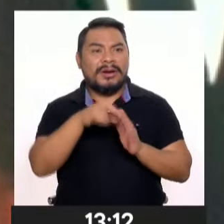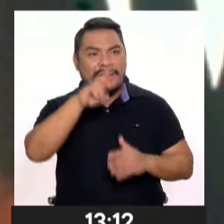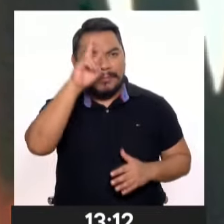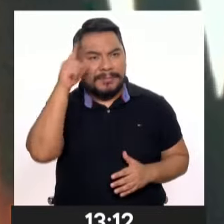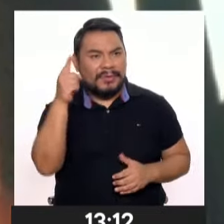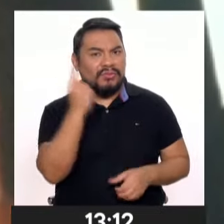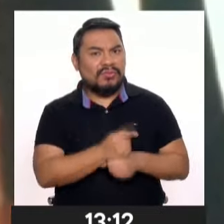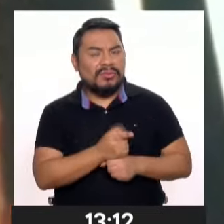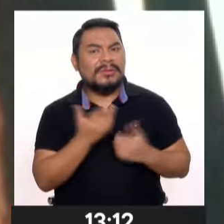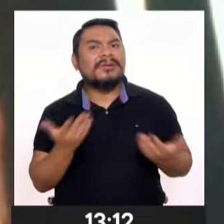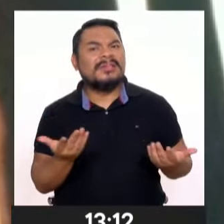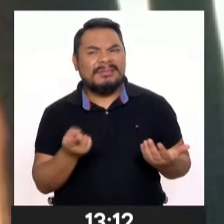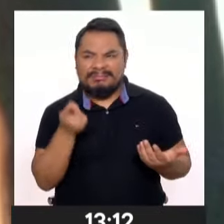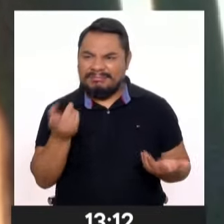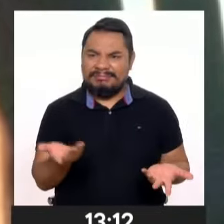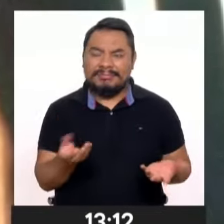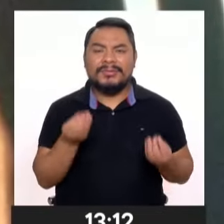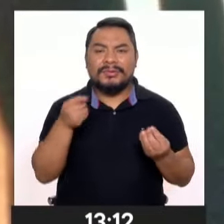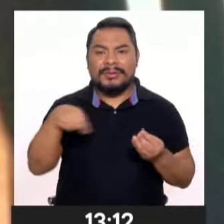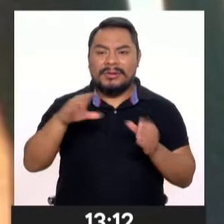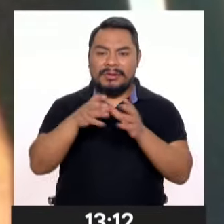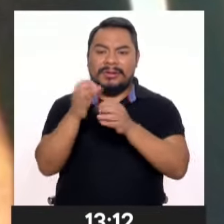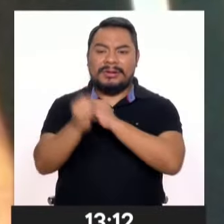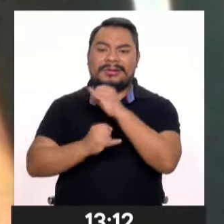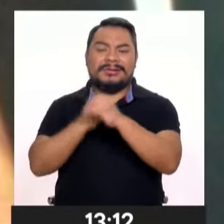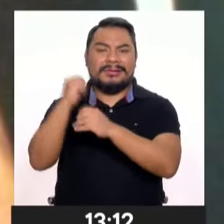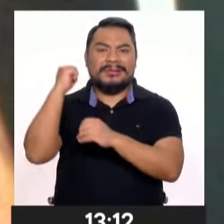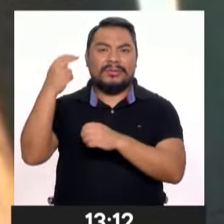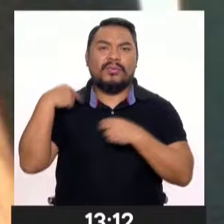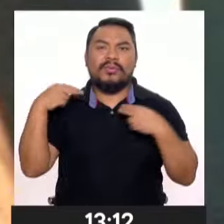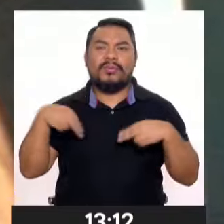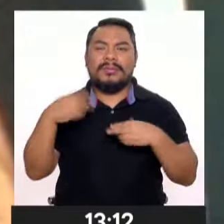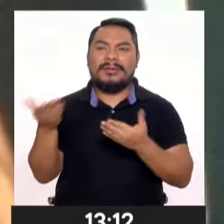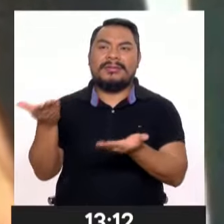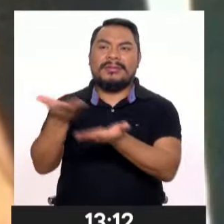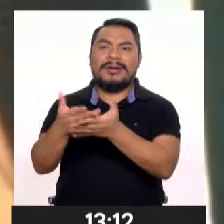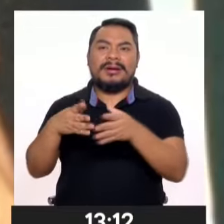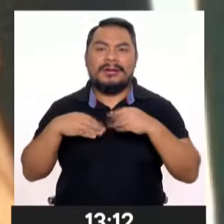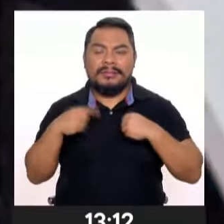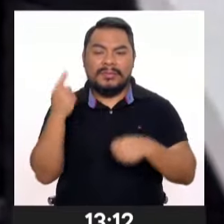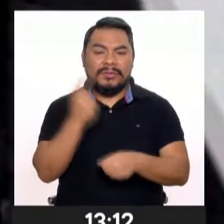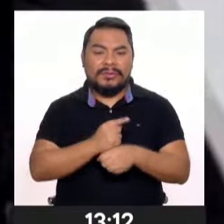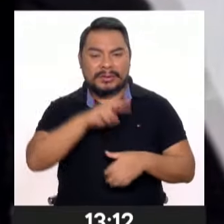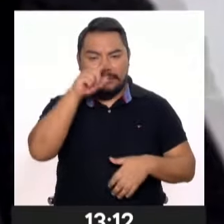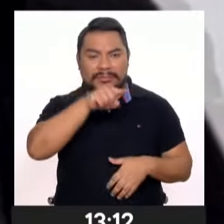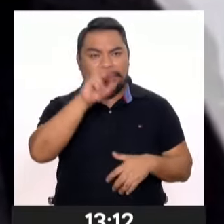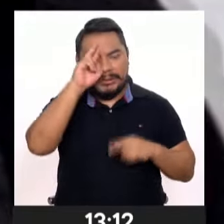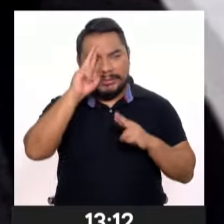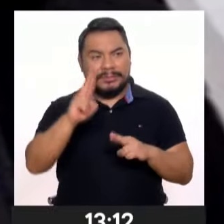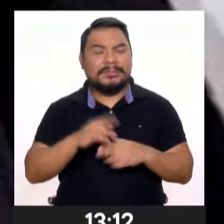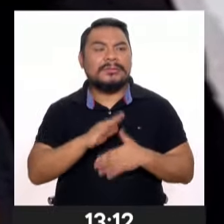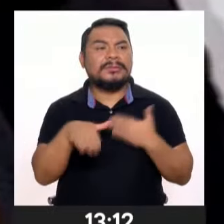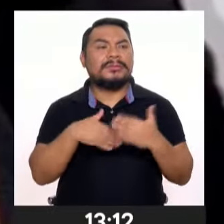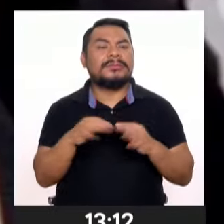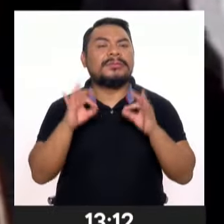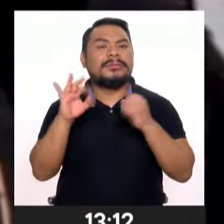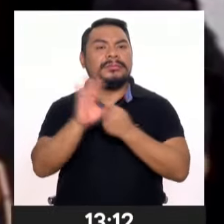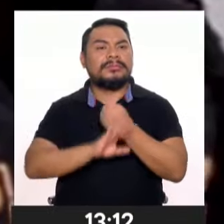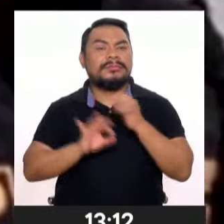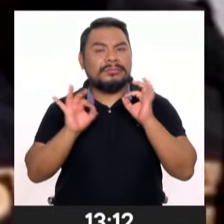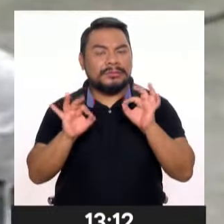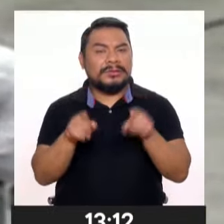la denuncia admitida por la Comisión Interamericana de Derechos Humanos acusa al Estado De no respetar las garantías judiciales